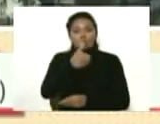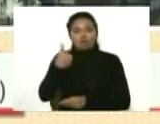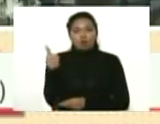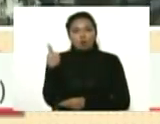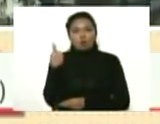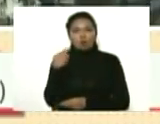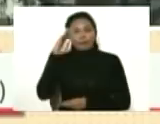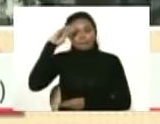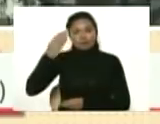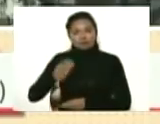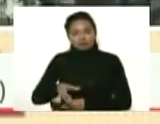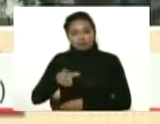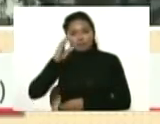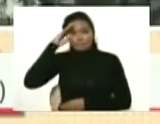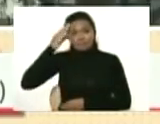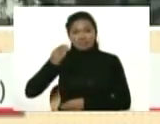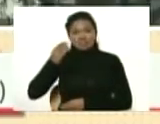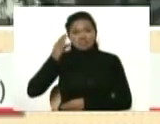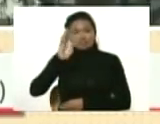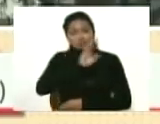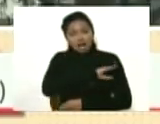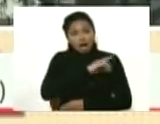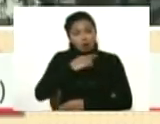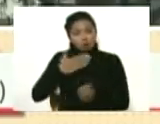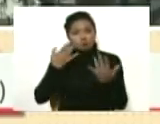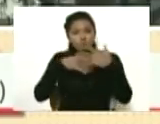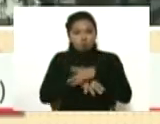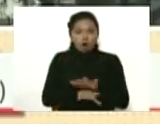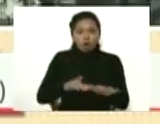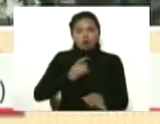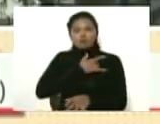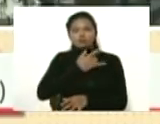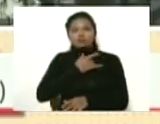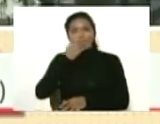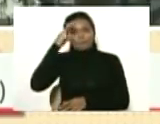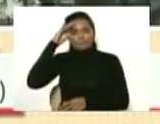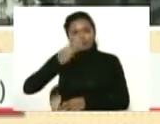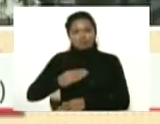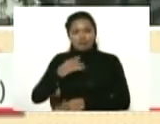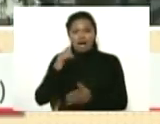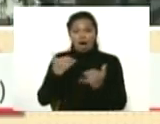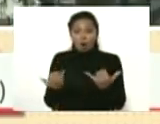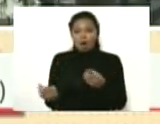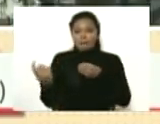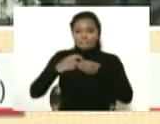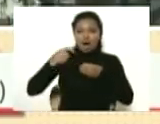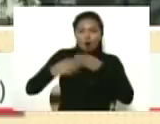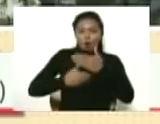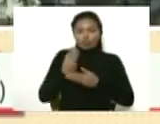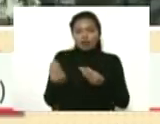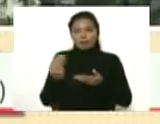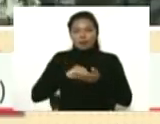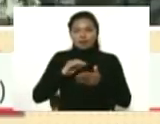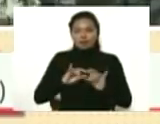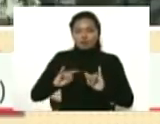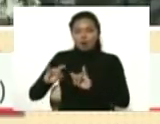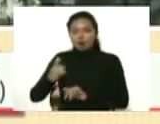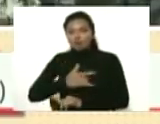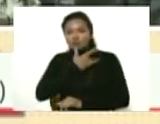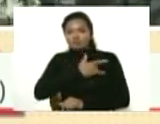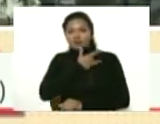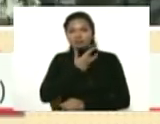milicianos y milicianas, se integran a la Universidad Militar Bolivariana a partir de ahora. Son universitarios.